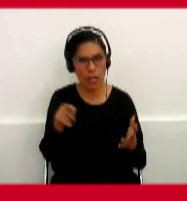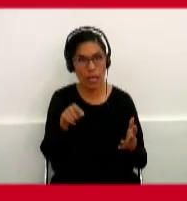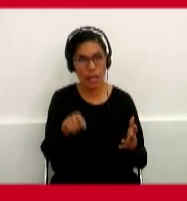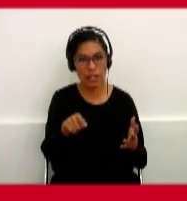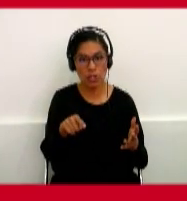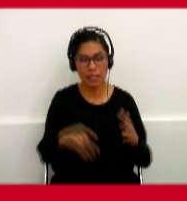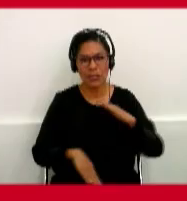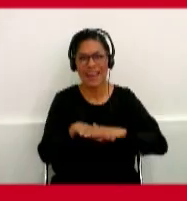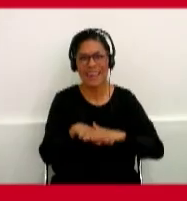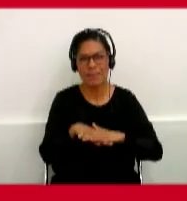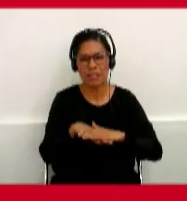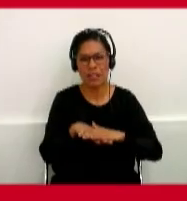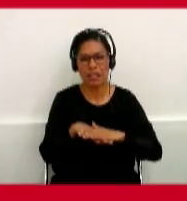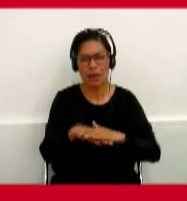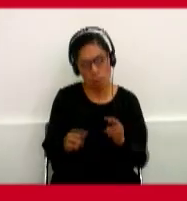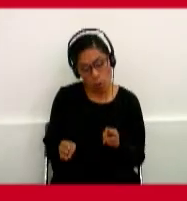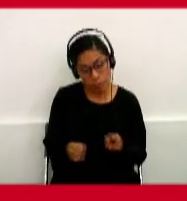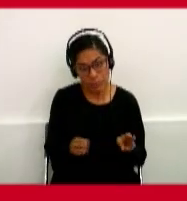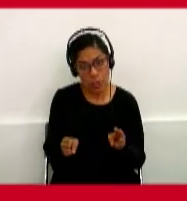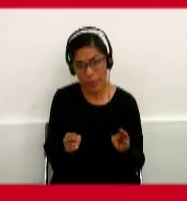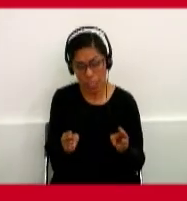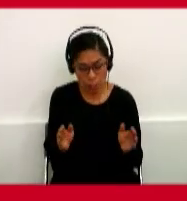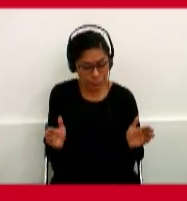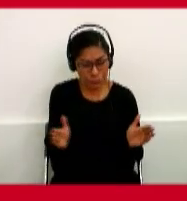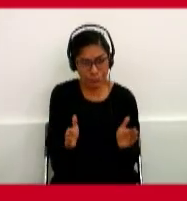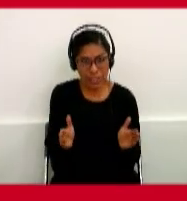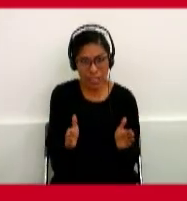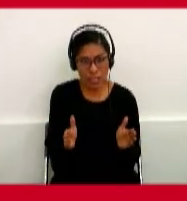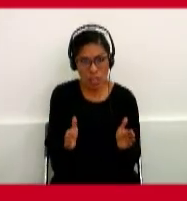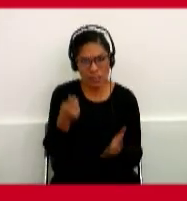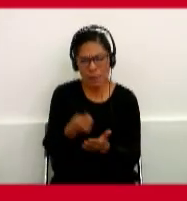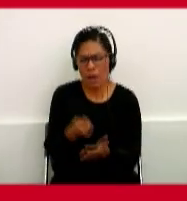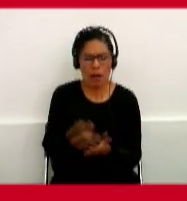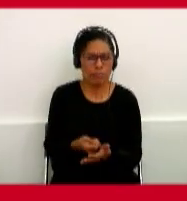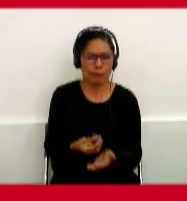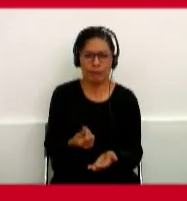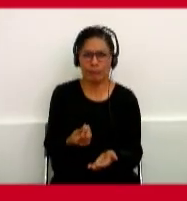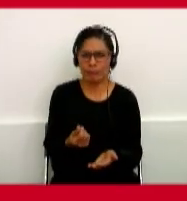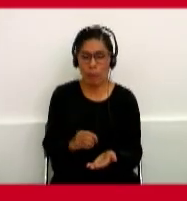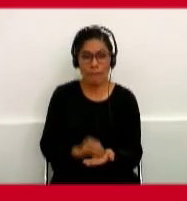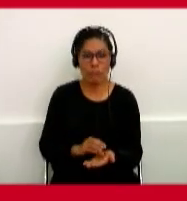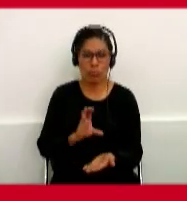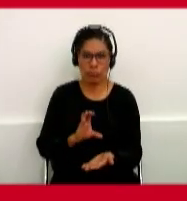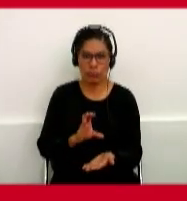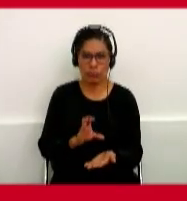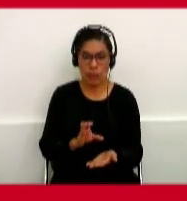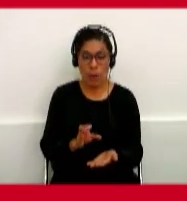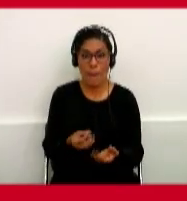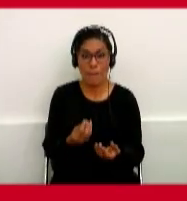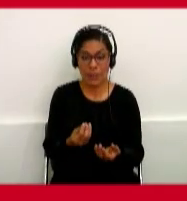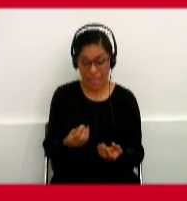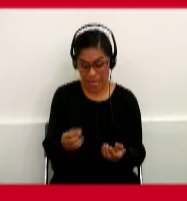tienen limitaciones. Por ejemplo, un modelo a pequeña escala es costoso. Lo que es geotecnia